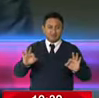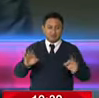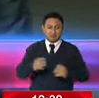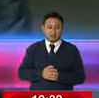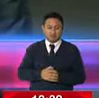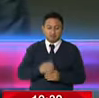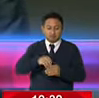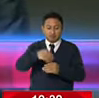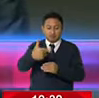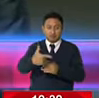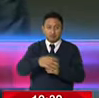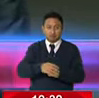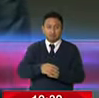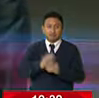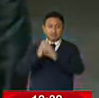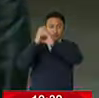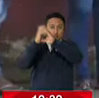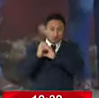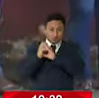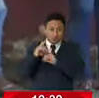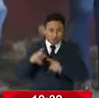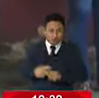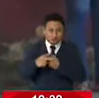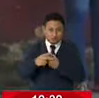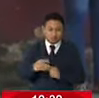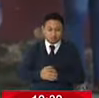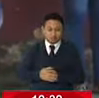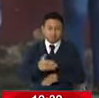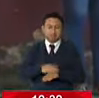las afueras del recinto electoral San Francisco de Quito. Debido a las